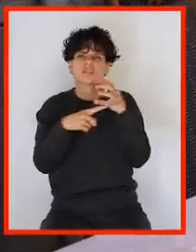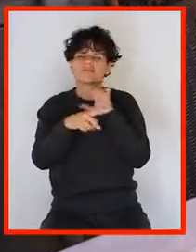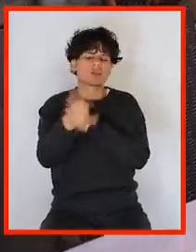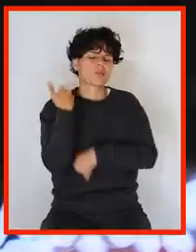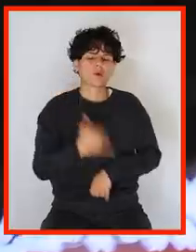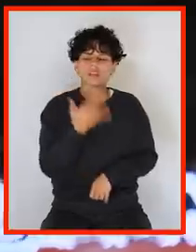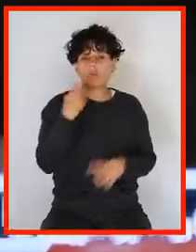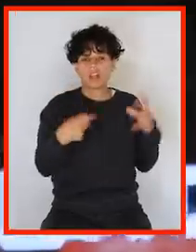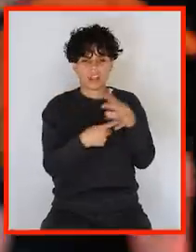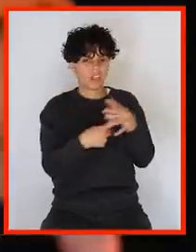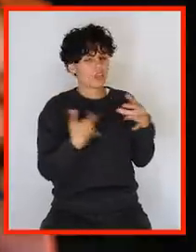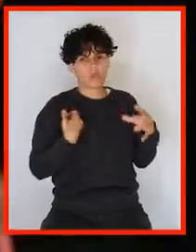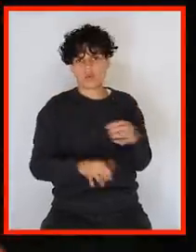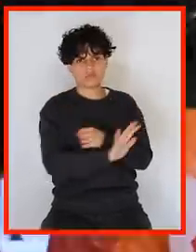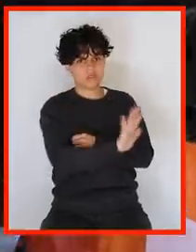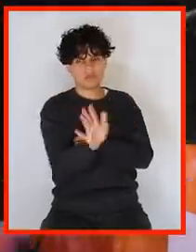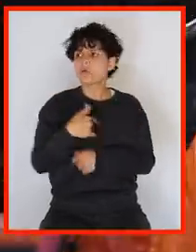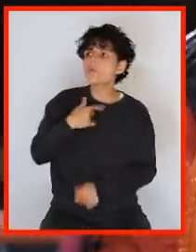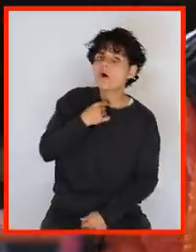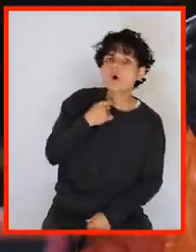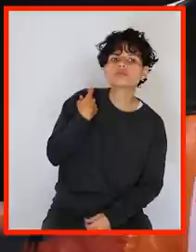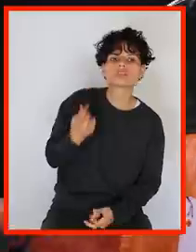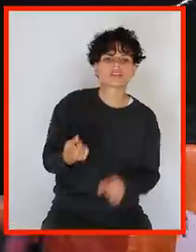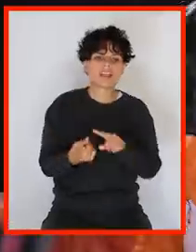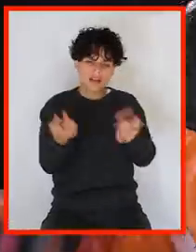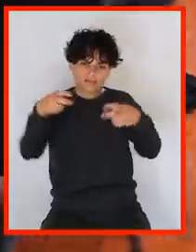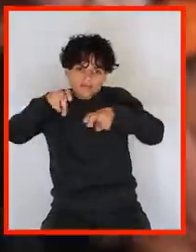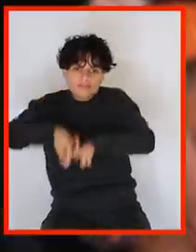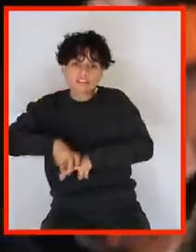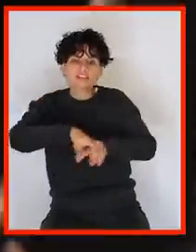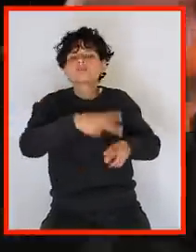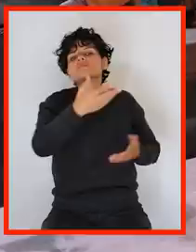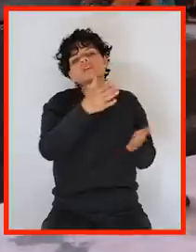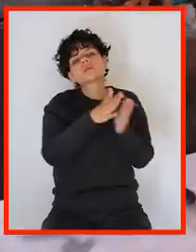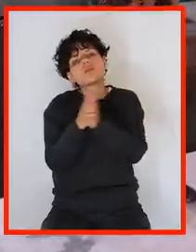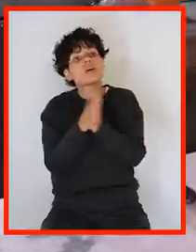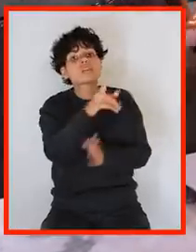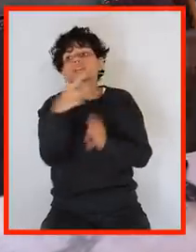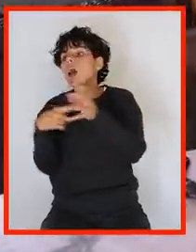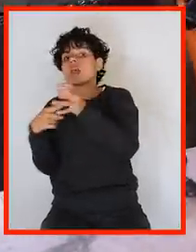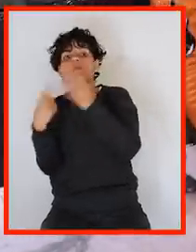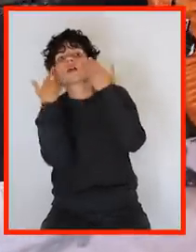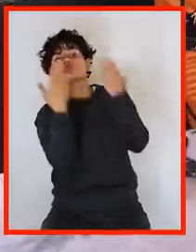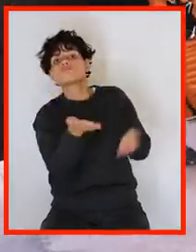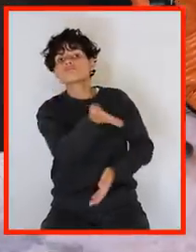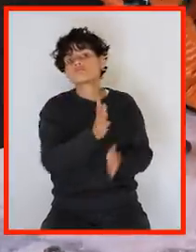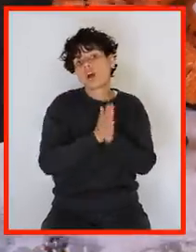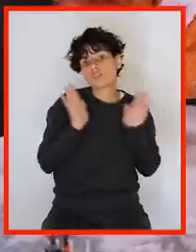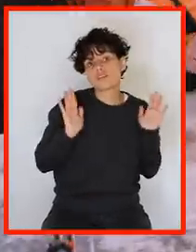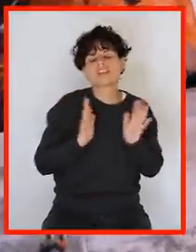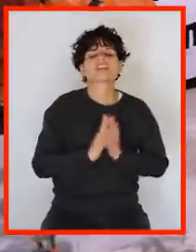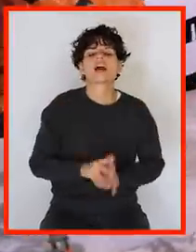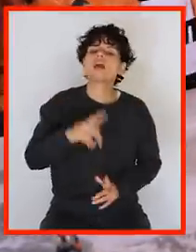me gusta la callampa. A mí me gusta. Una pisita siempre rica con todo. Siéntese, vos. Tráiganle callampa al estamos culo. Estamos paraditos todos. ¿Y qué va a tomar?